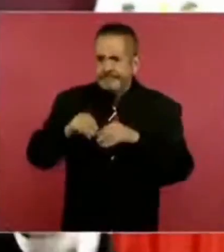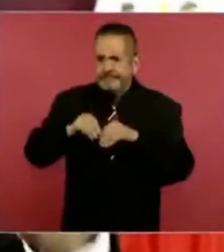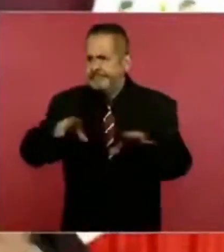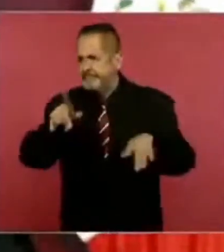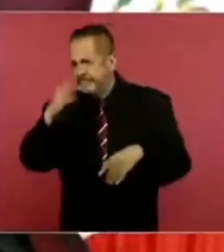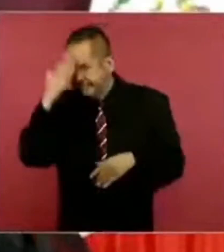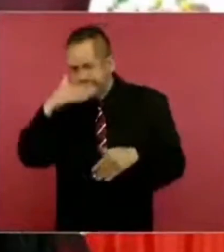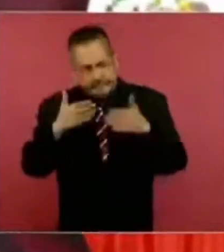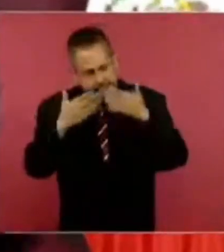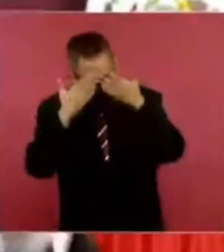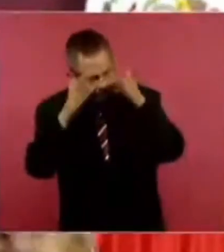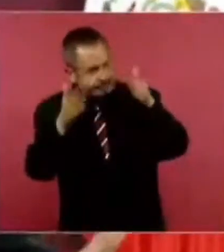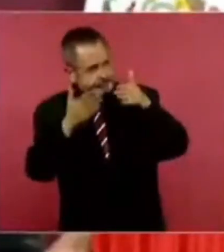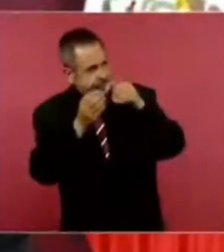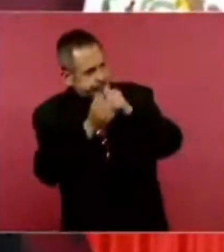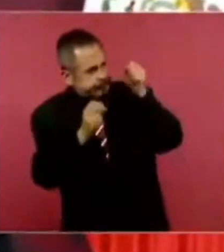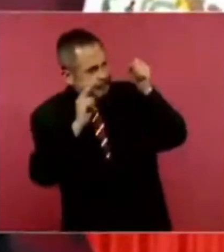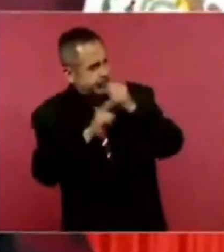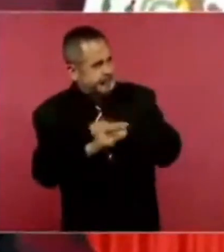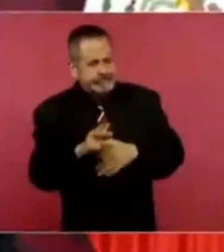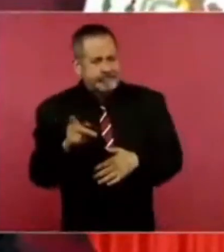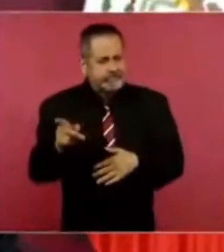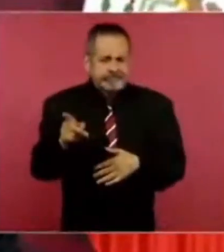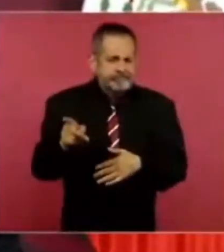pueblo no tenía información.